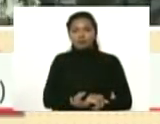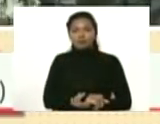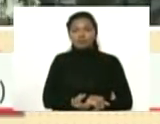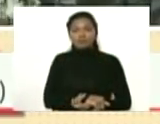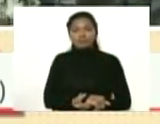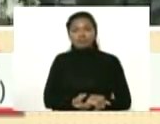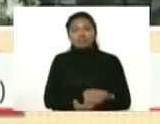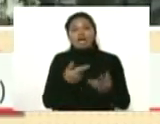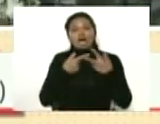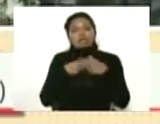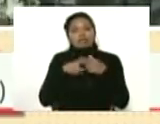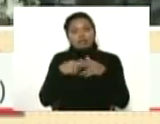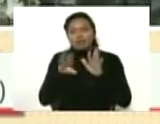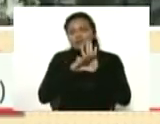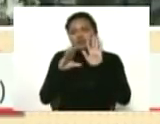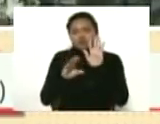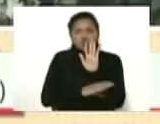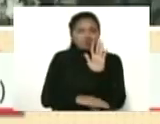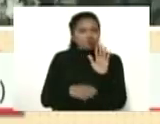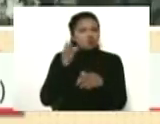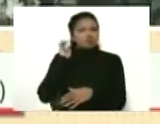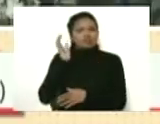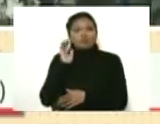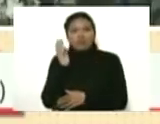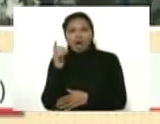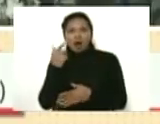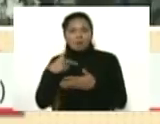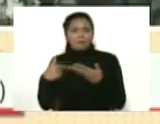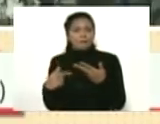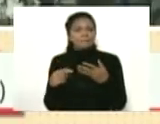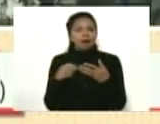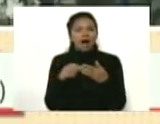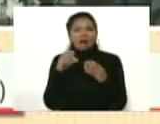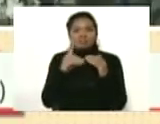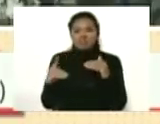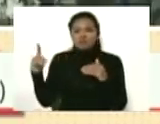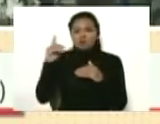Talleres, cursos, seminarios, diplomados,